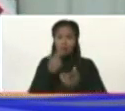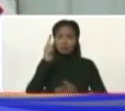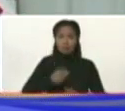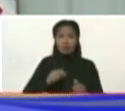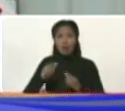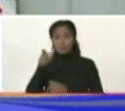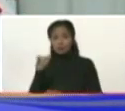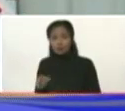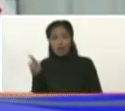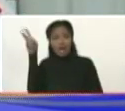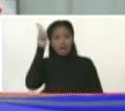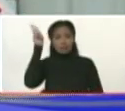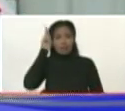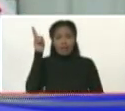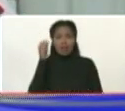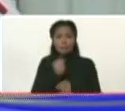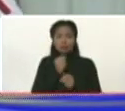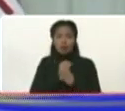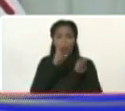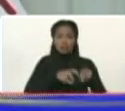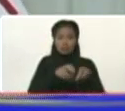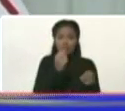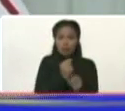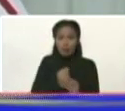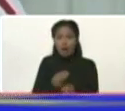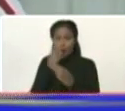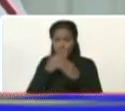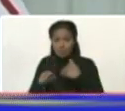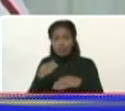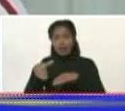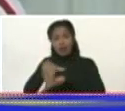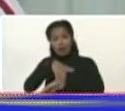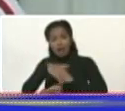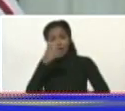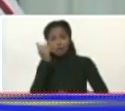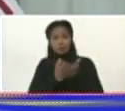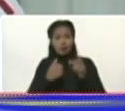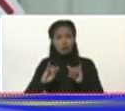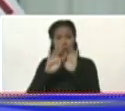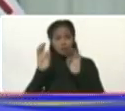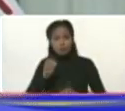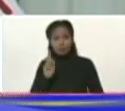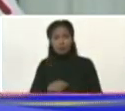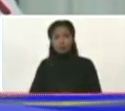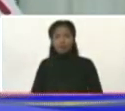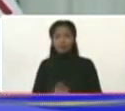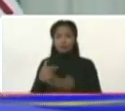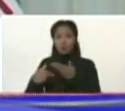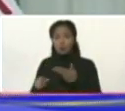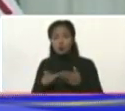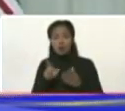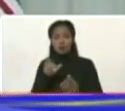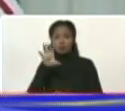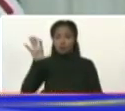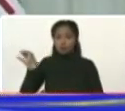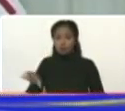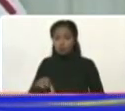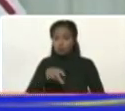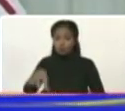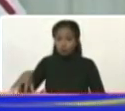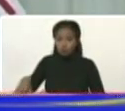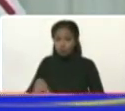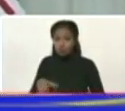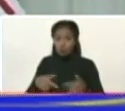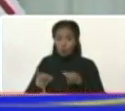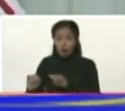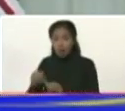a indígenas, a campesinos, a hombres y mujeres humildes en las calles de varias ciudades. El